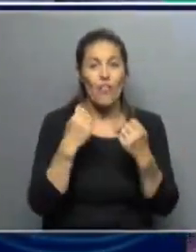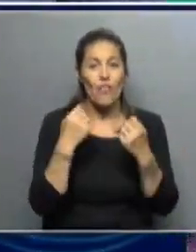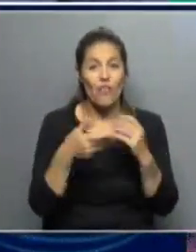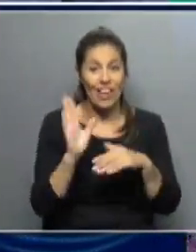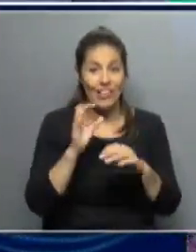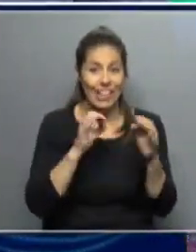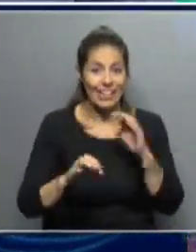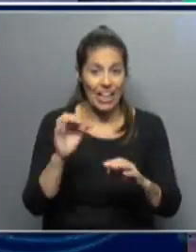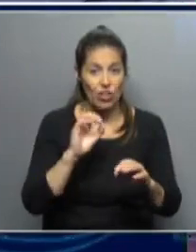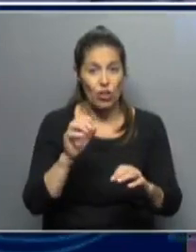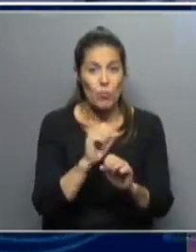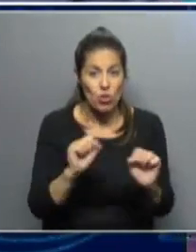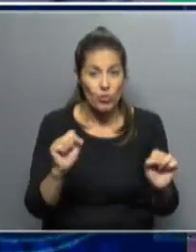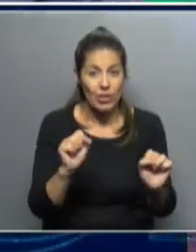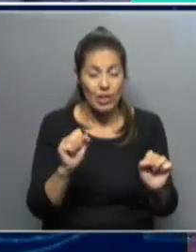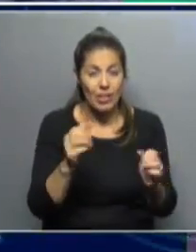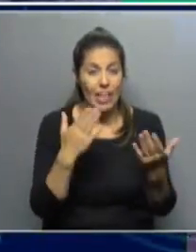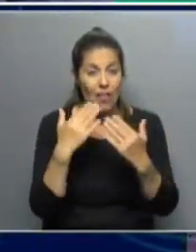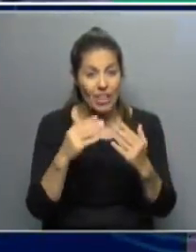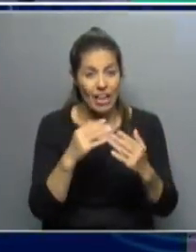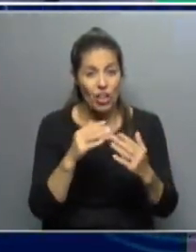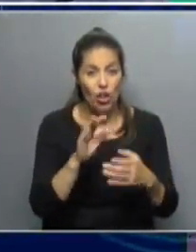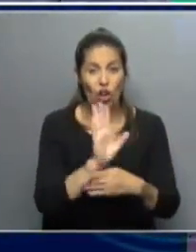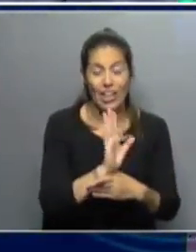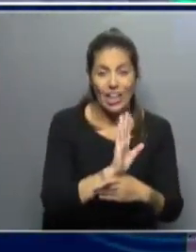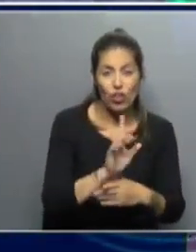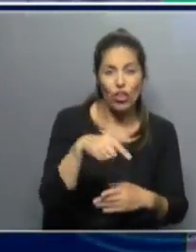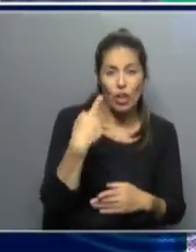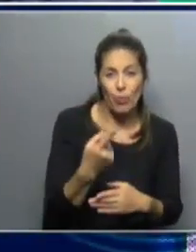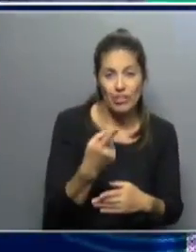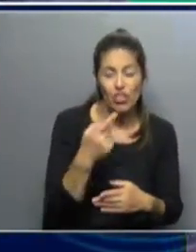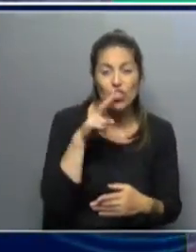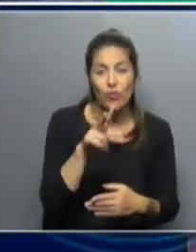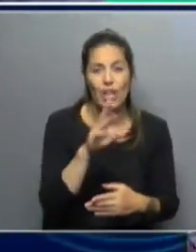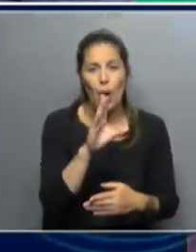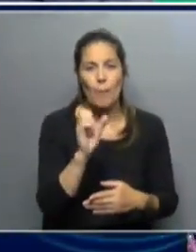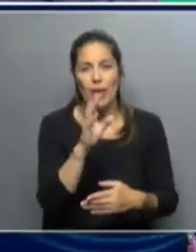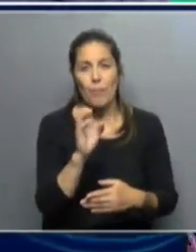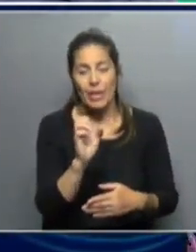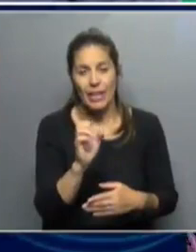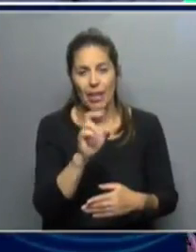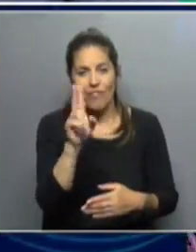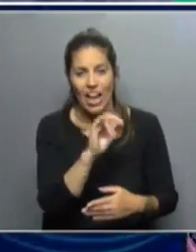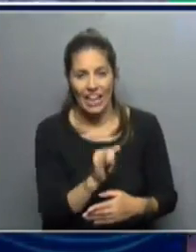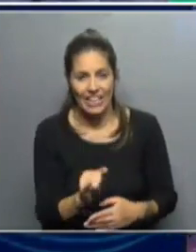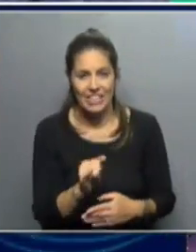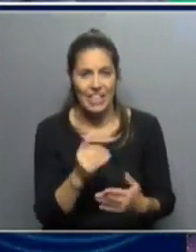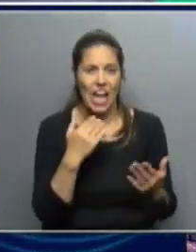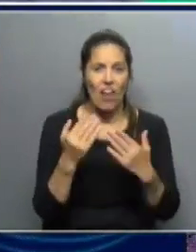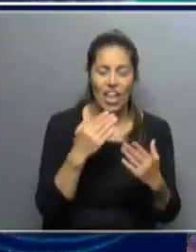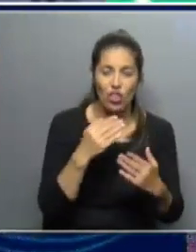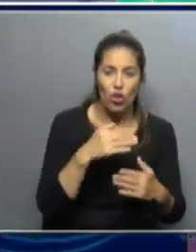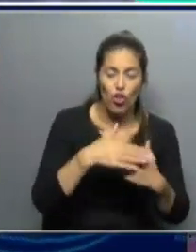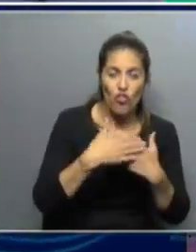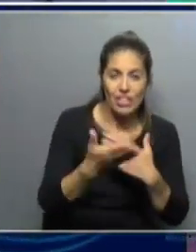la posibilidad después de la función de hablar con el actor. Entonces yo he visto a Pepe Vázquez tomando mate con unos vecinos, comiendo tortafita en su